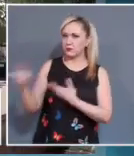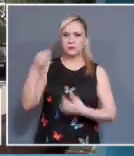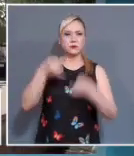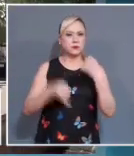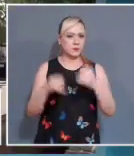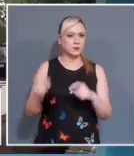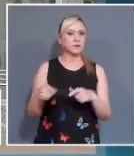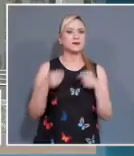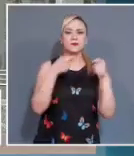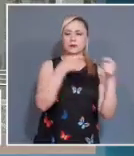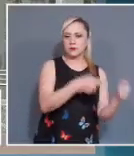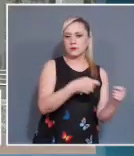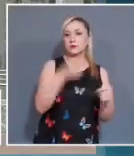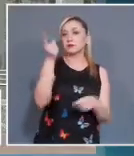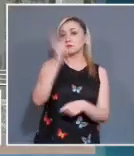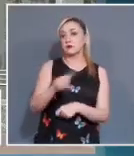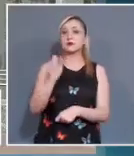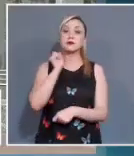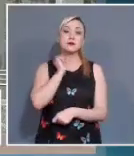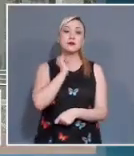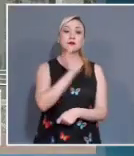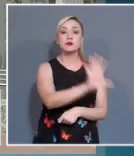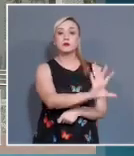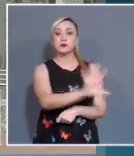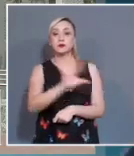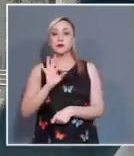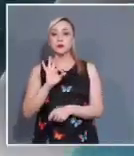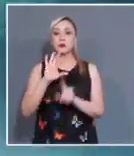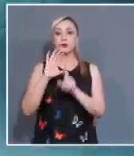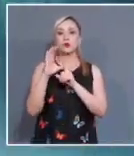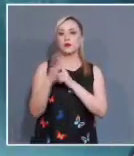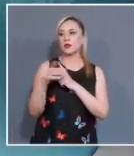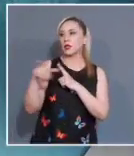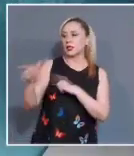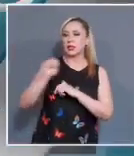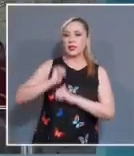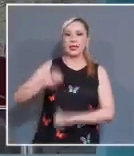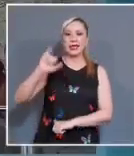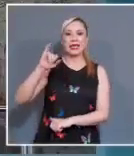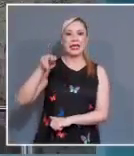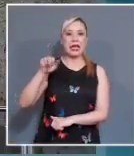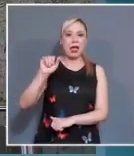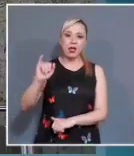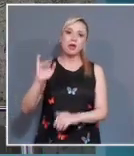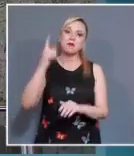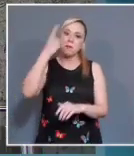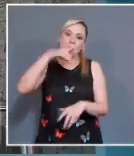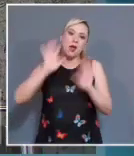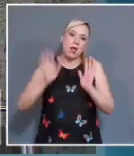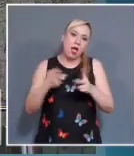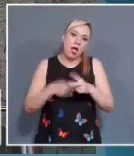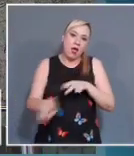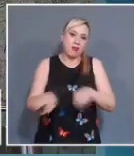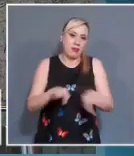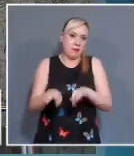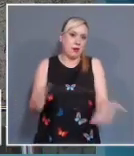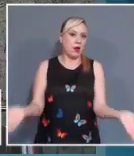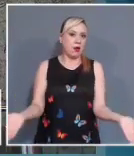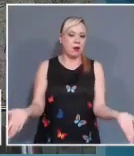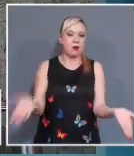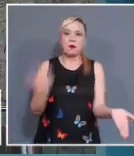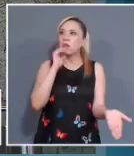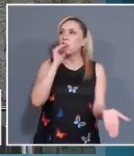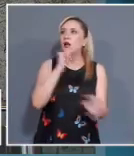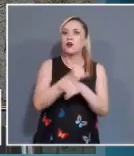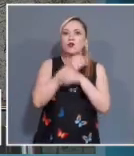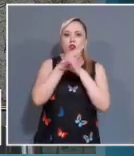al Senado designar a un comisionado del INAI para que pueda sesionar. La Fiscalía General de la República dio a conocer que